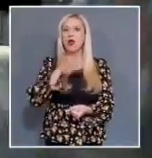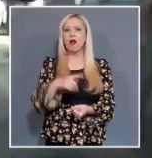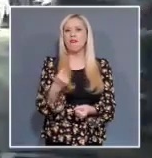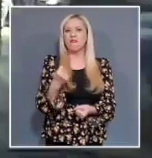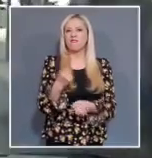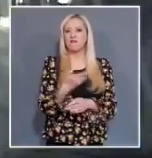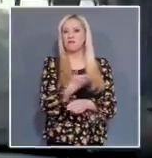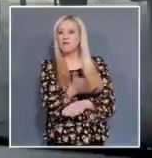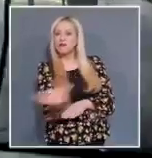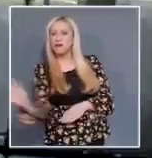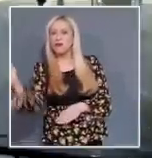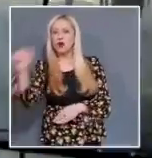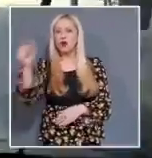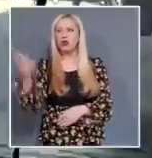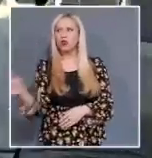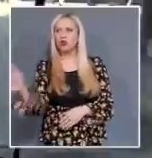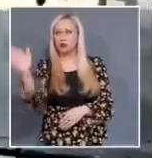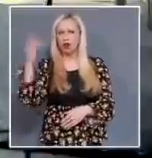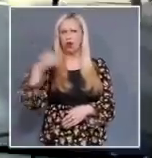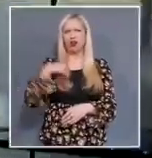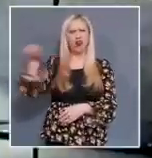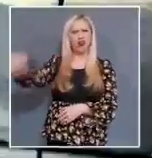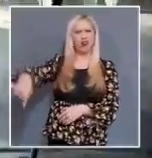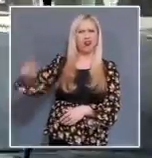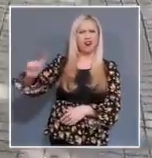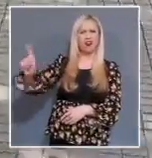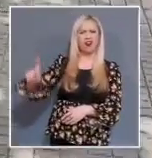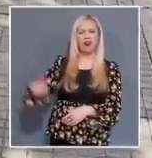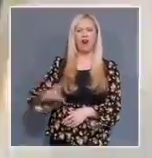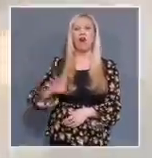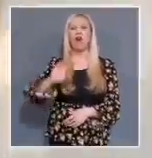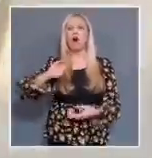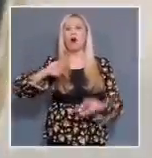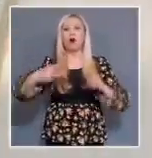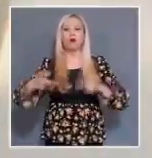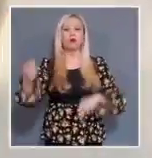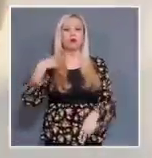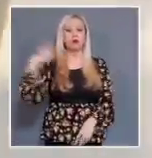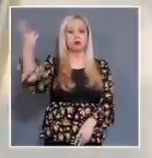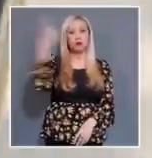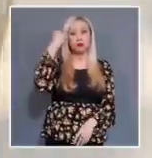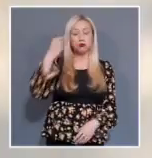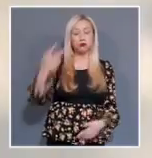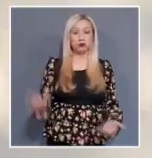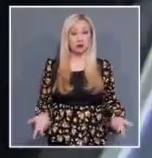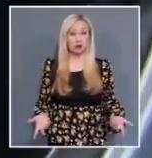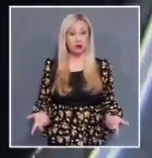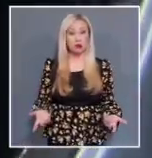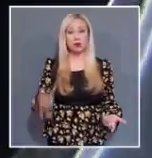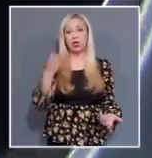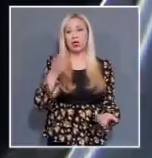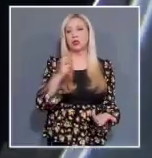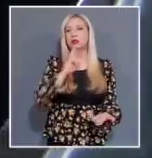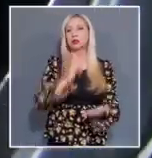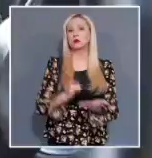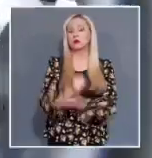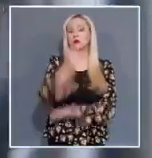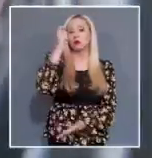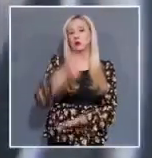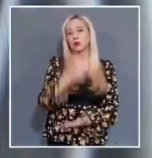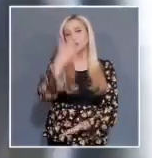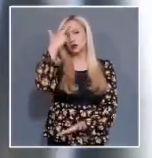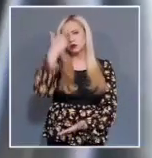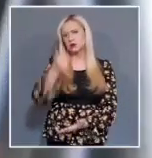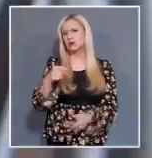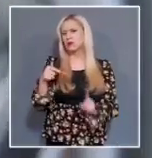viajes, no existe una relación laboral con la empresa titular de la aplicación. La sentencia desarrolla las razones por las que, de acuerdo